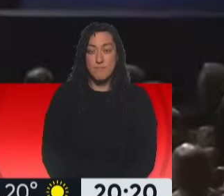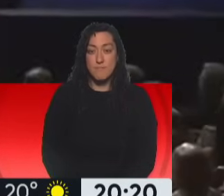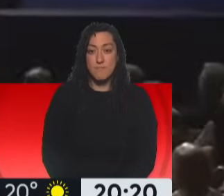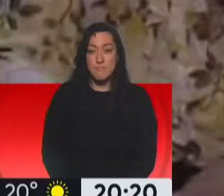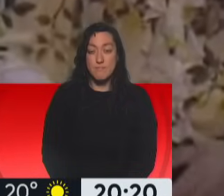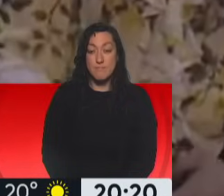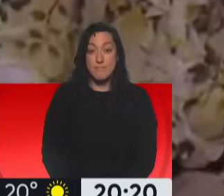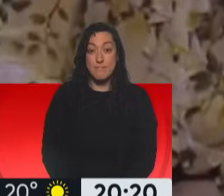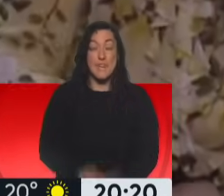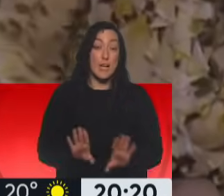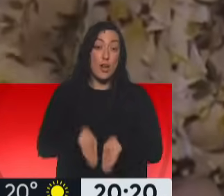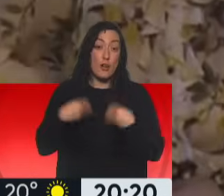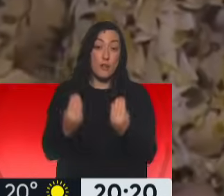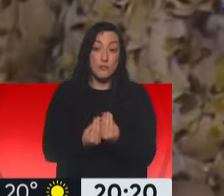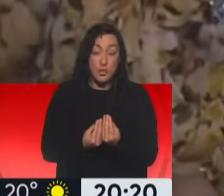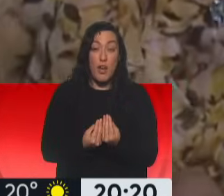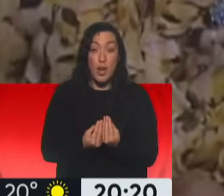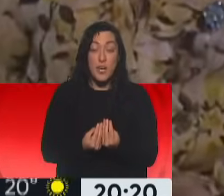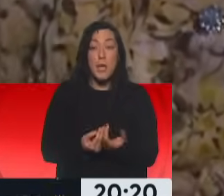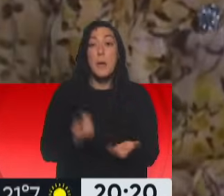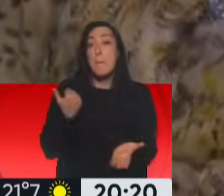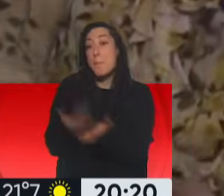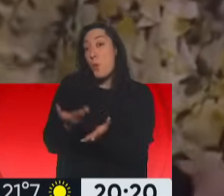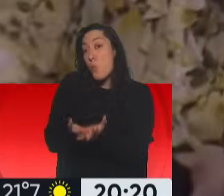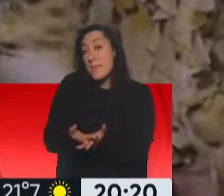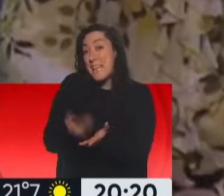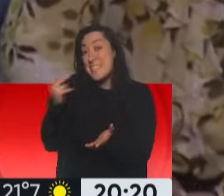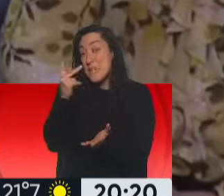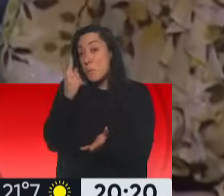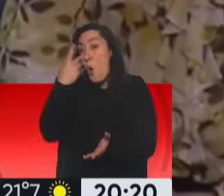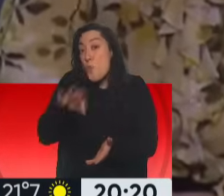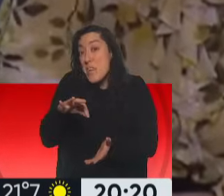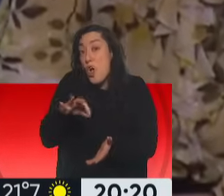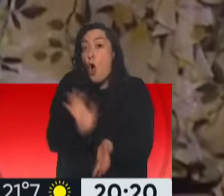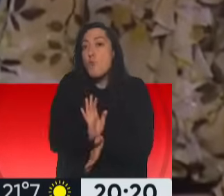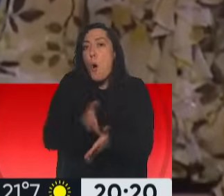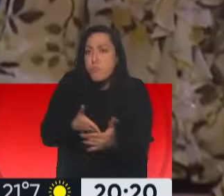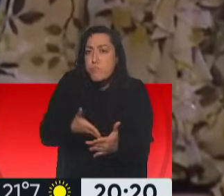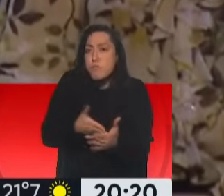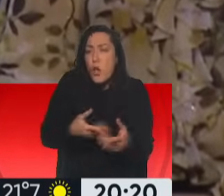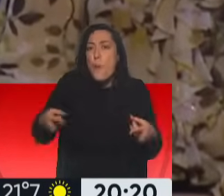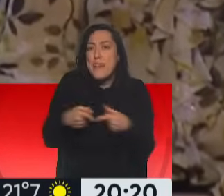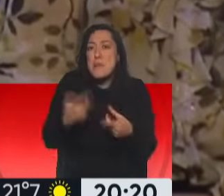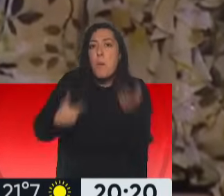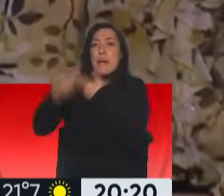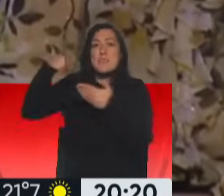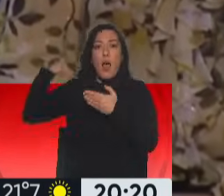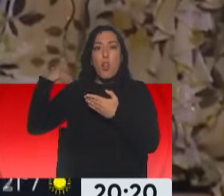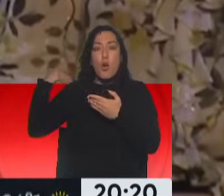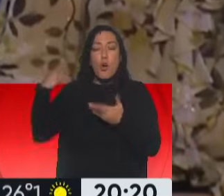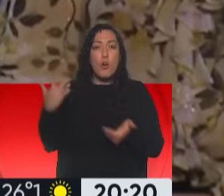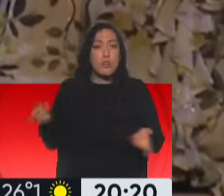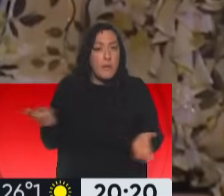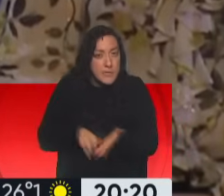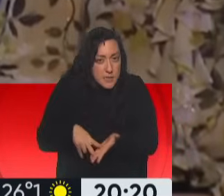En definitiva, su única propuesta es poner palos en la rueda para hacernos volver al pasado. Y si